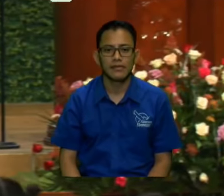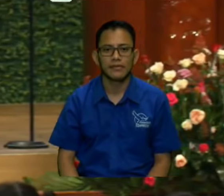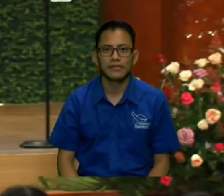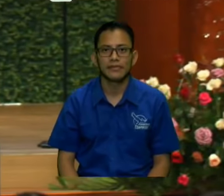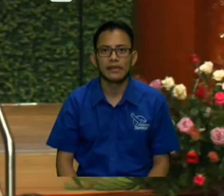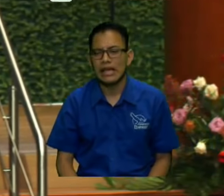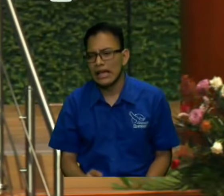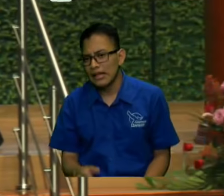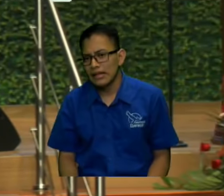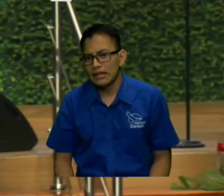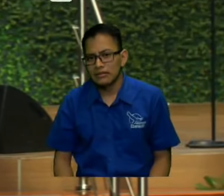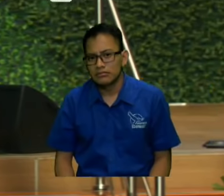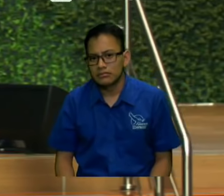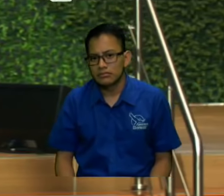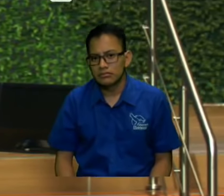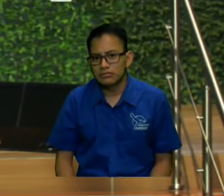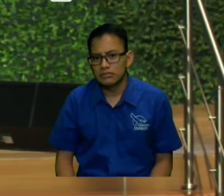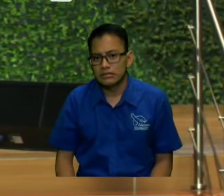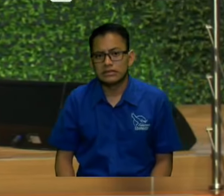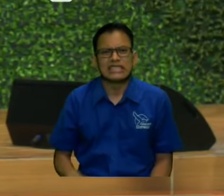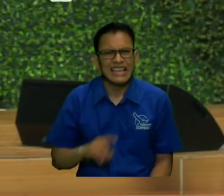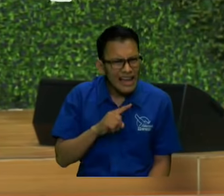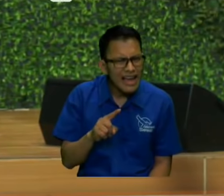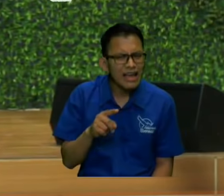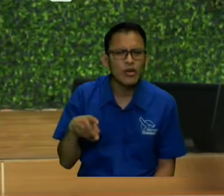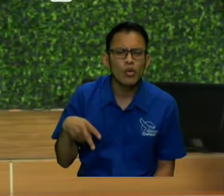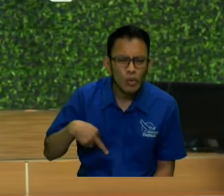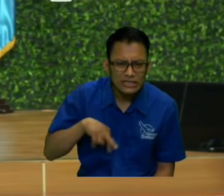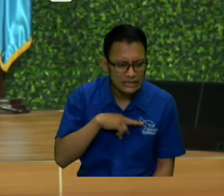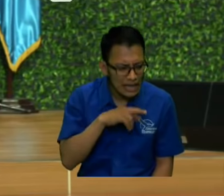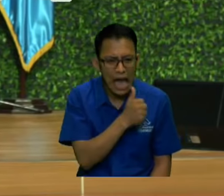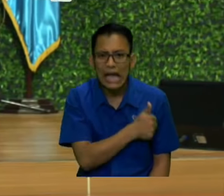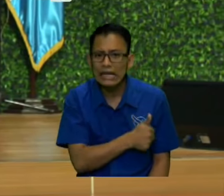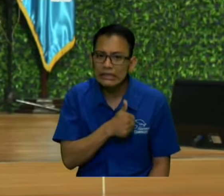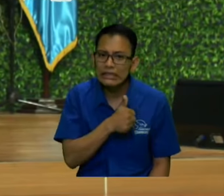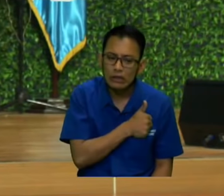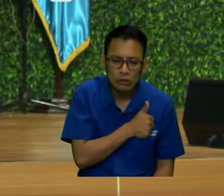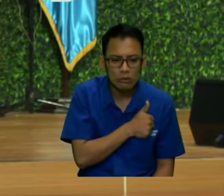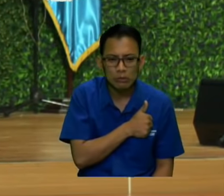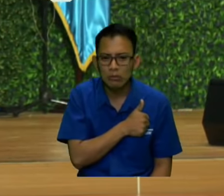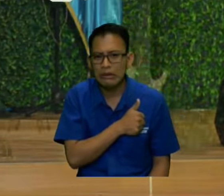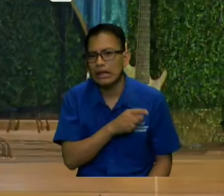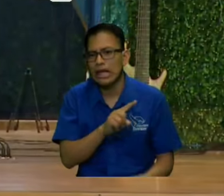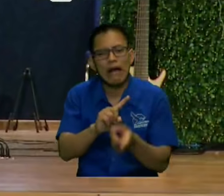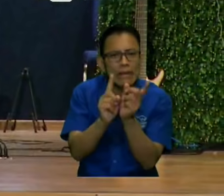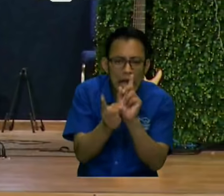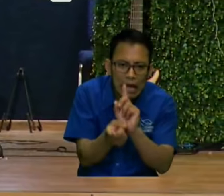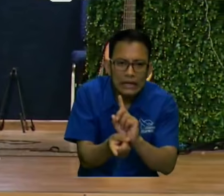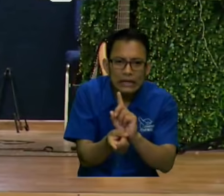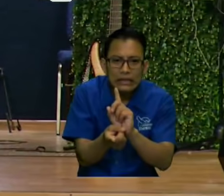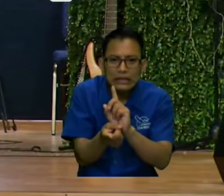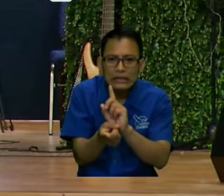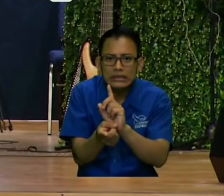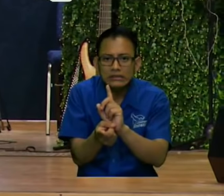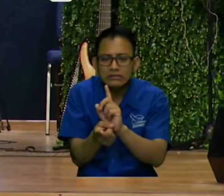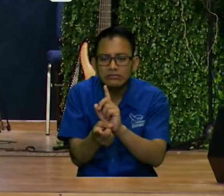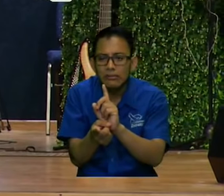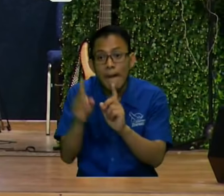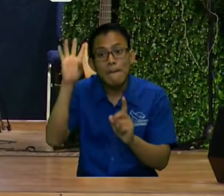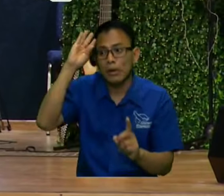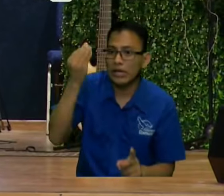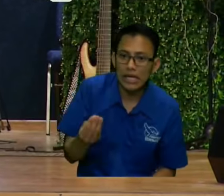que nuestra actitud en la vida cristiana no hay modo que cambie? Porque no renovamos